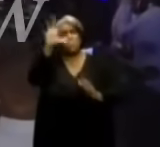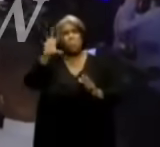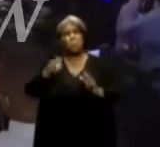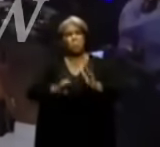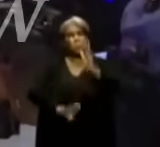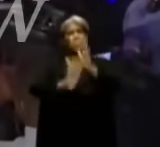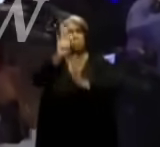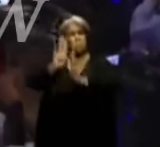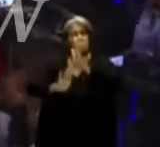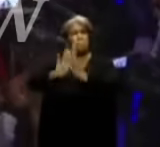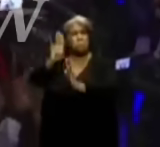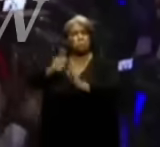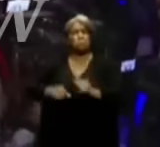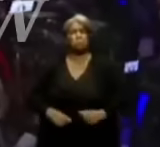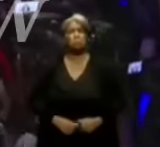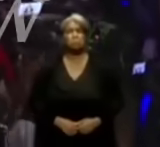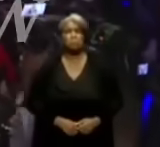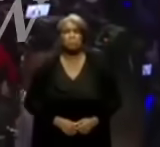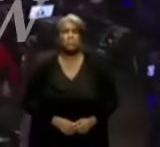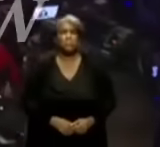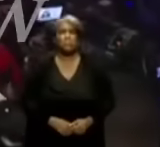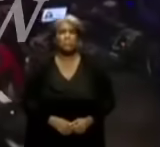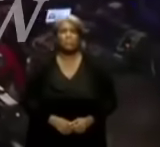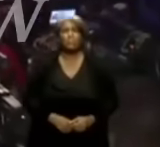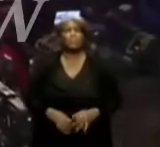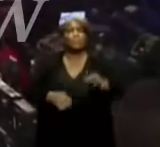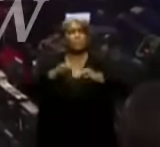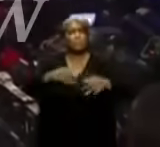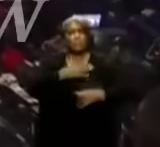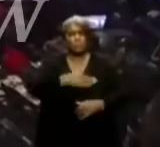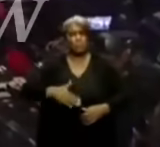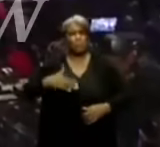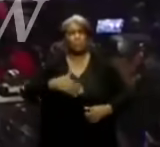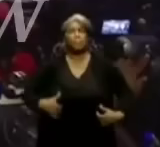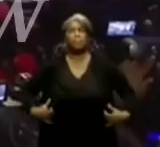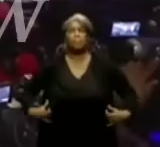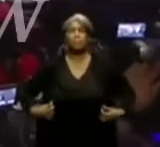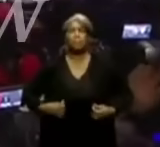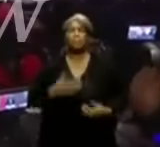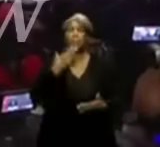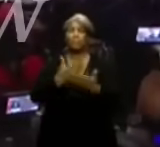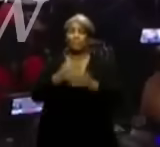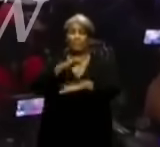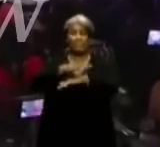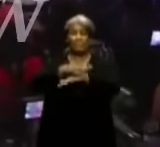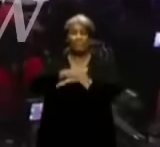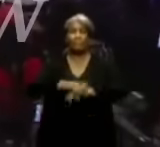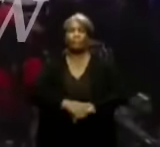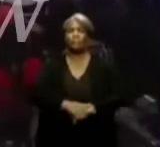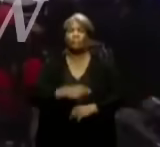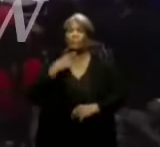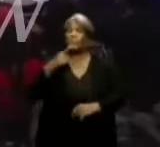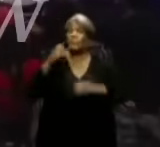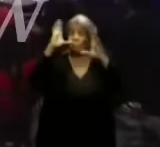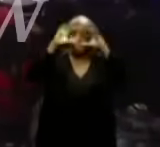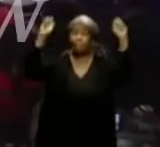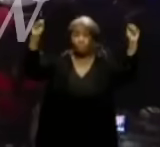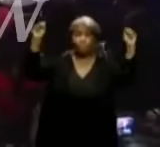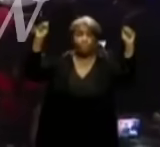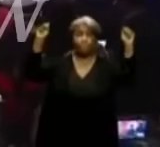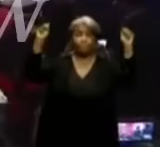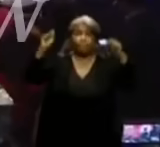Sí, explica la cifra y la estadística. Sí, buenas tardes. Lo que dice el presidente es que la